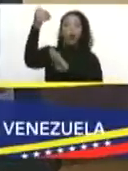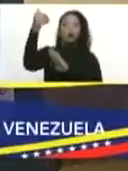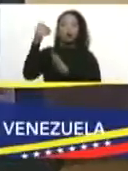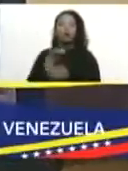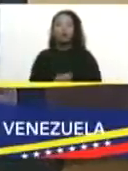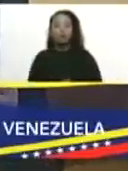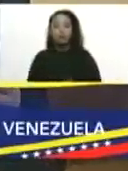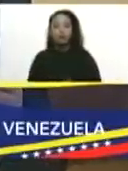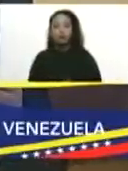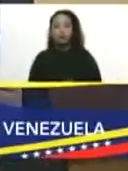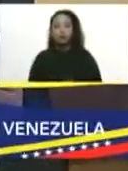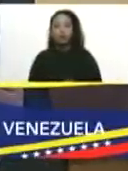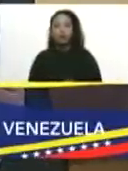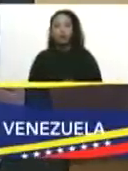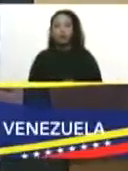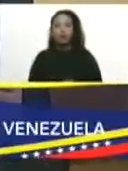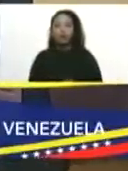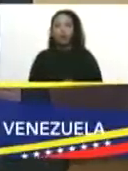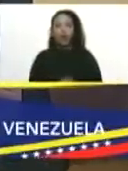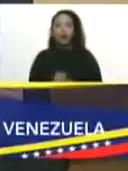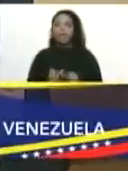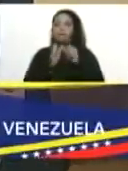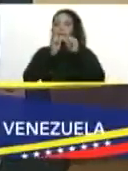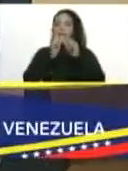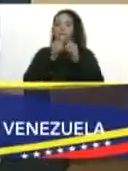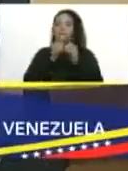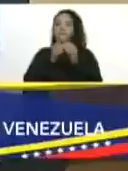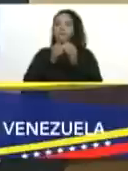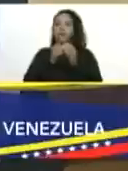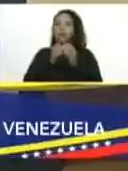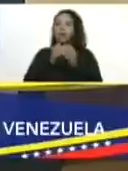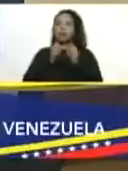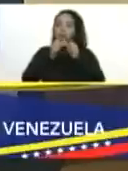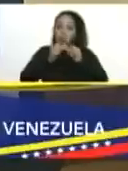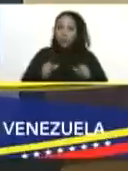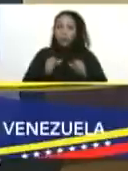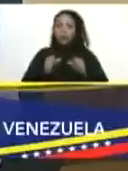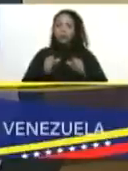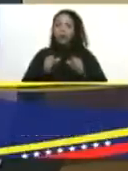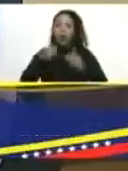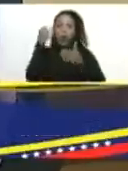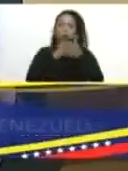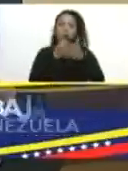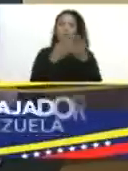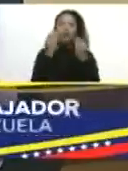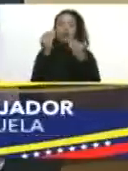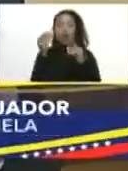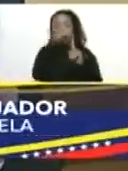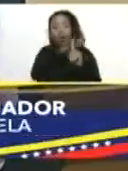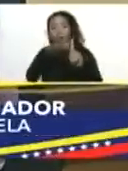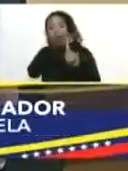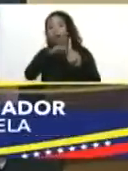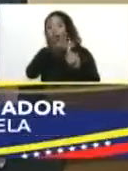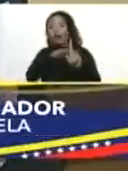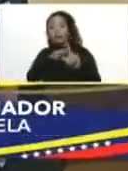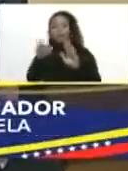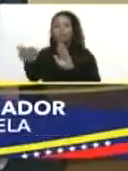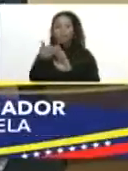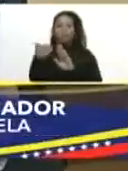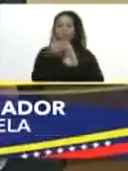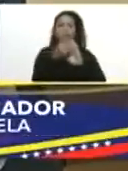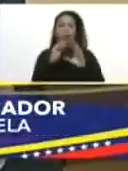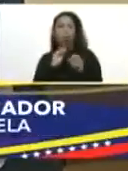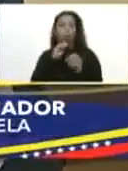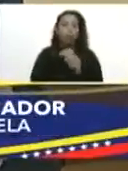Occidente, de su firme lucha contra tantas amenazas, ataques e intervenciones de